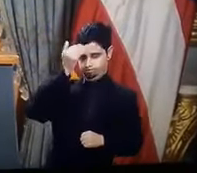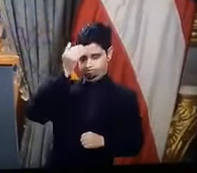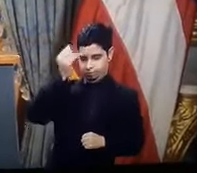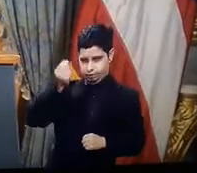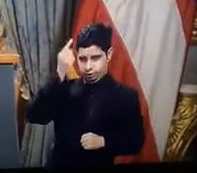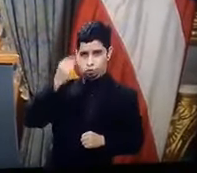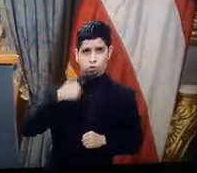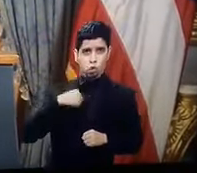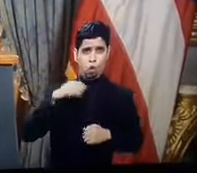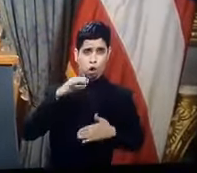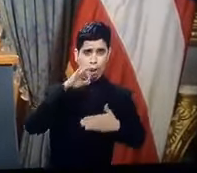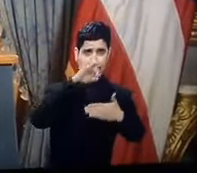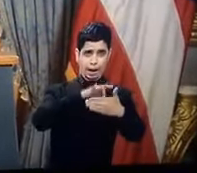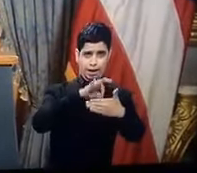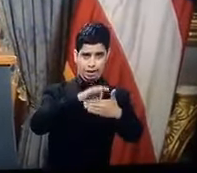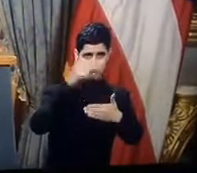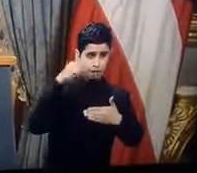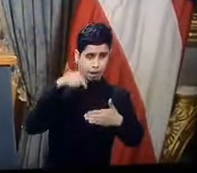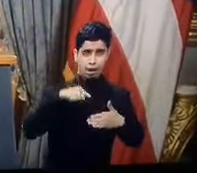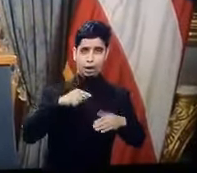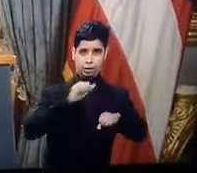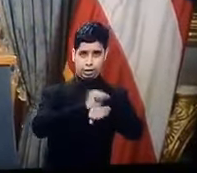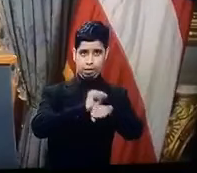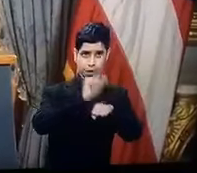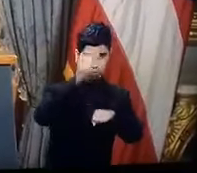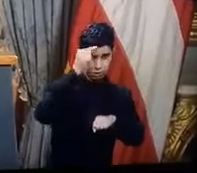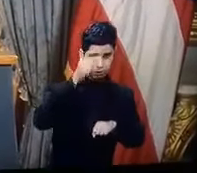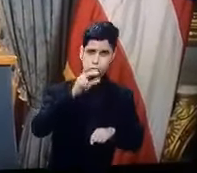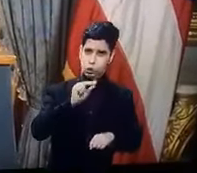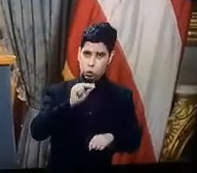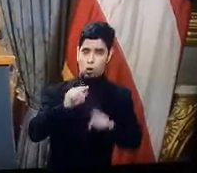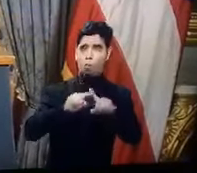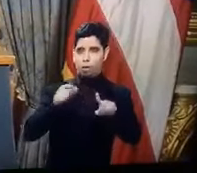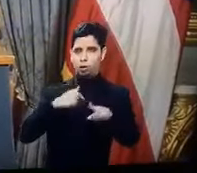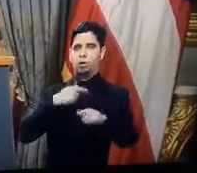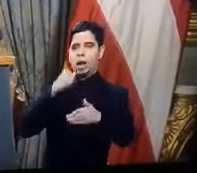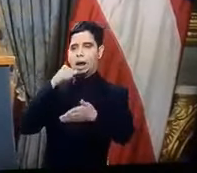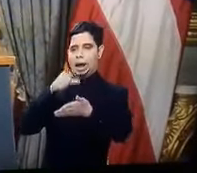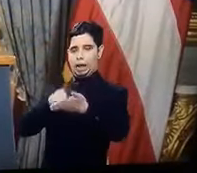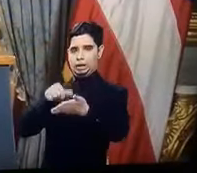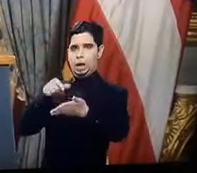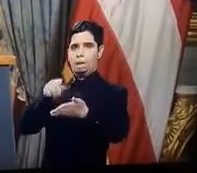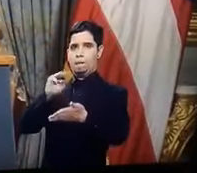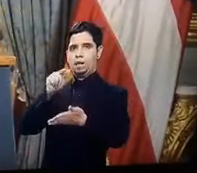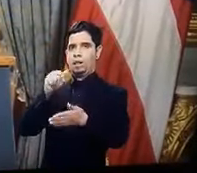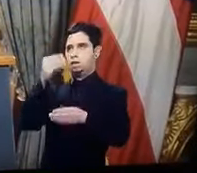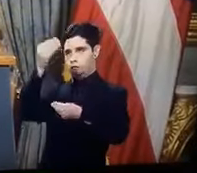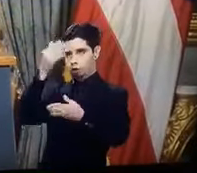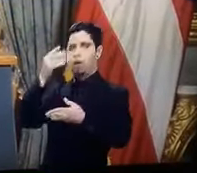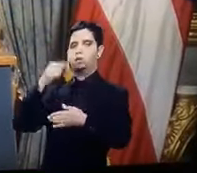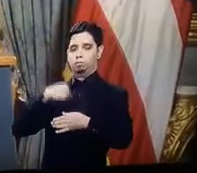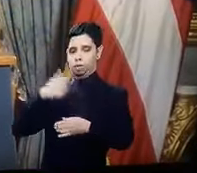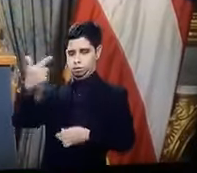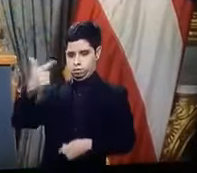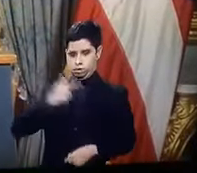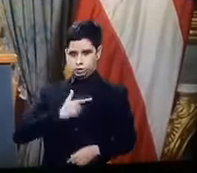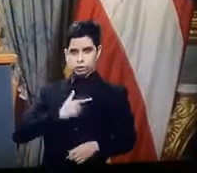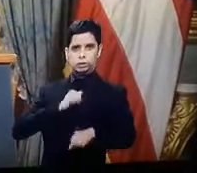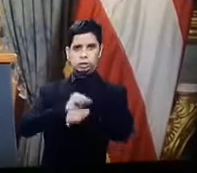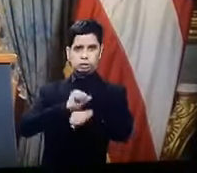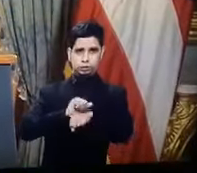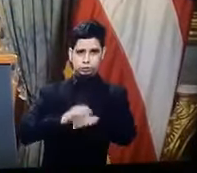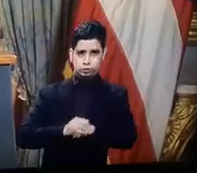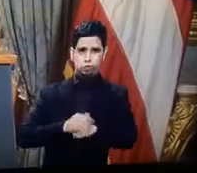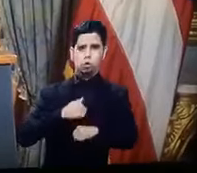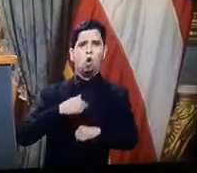para este cargo, sino que advine a la posición por mandato de nuestra Carta Magna. Pero vengo de ese mismo pueblo, soy